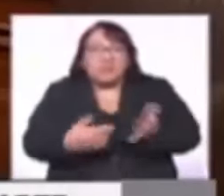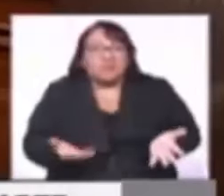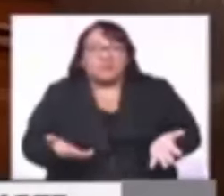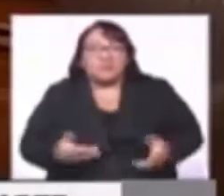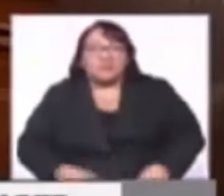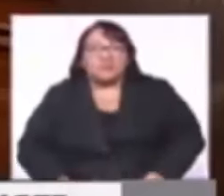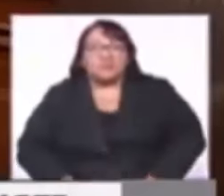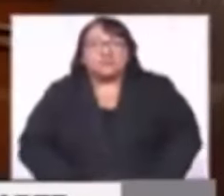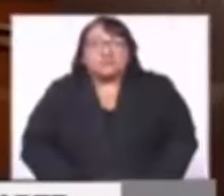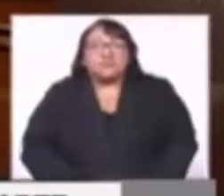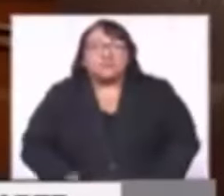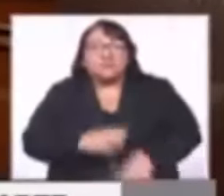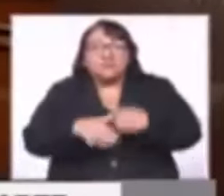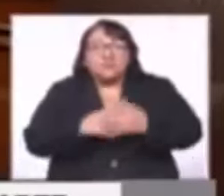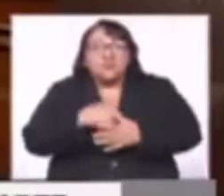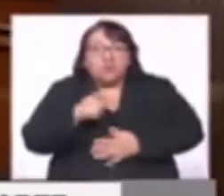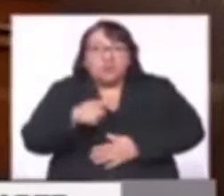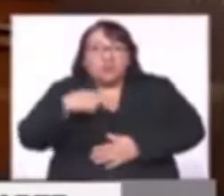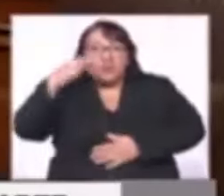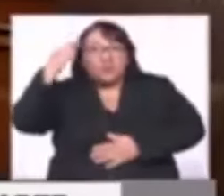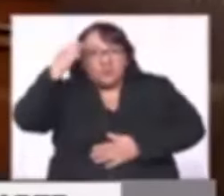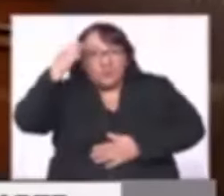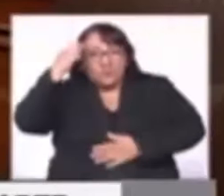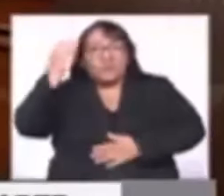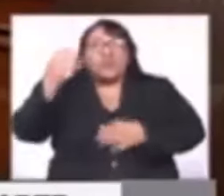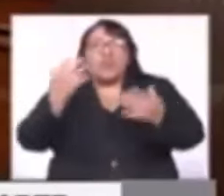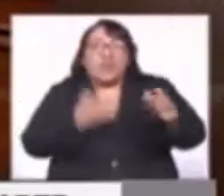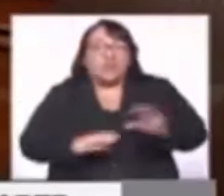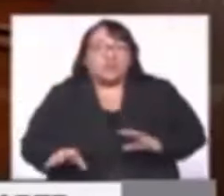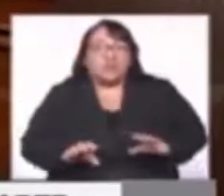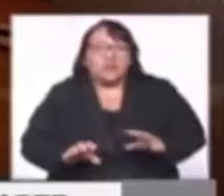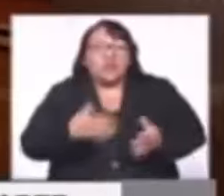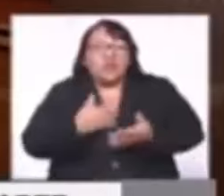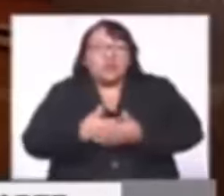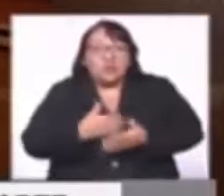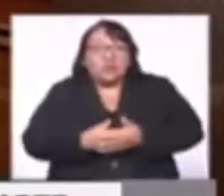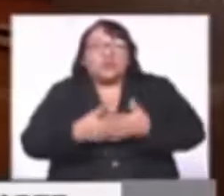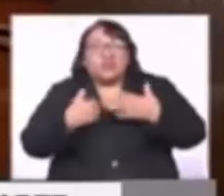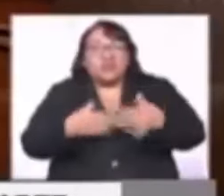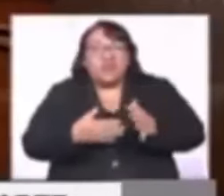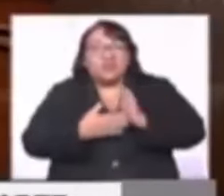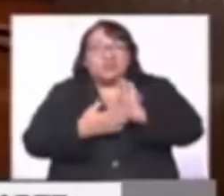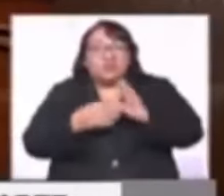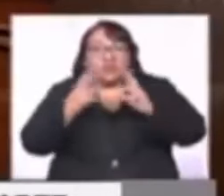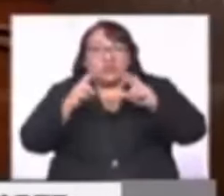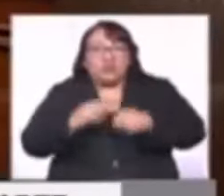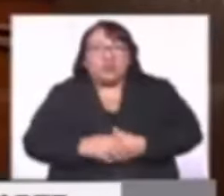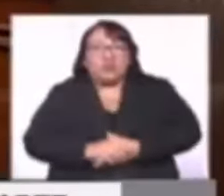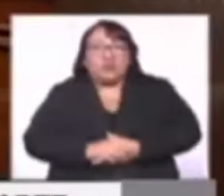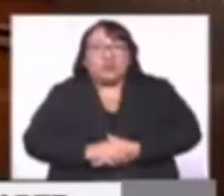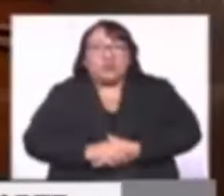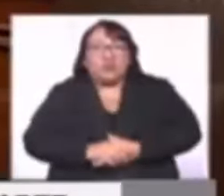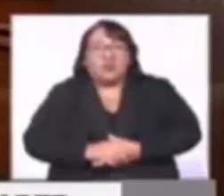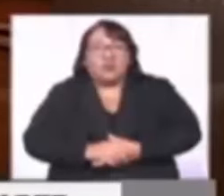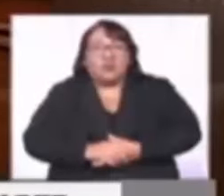si todo esto político de actuar y los hechos que están siendo investigados